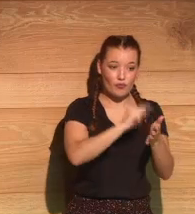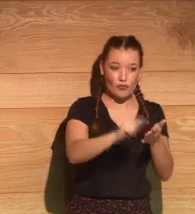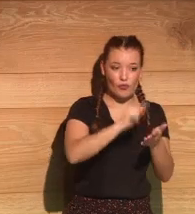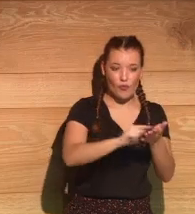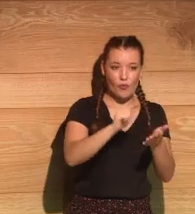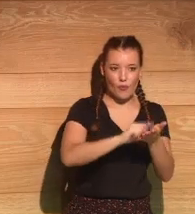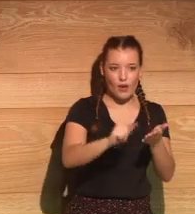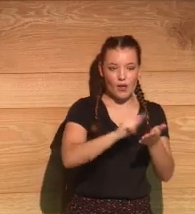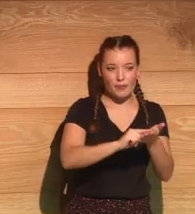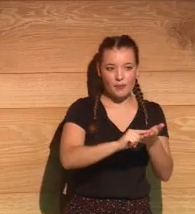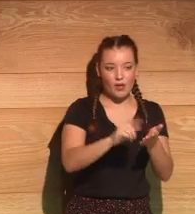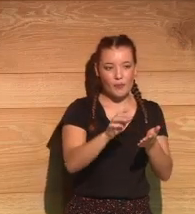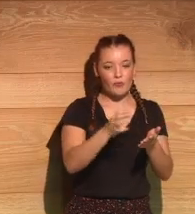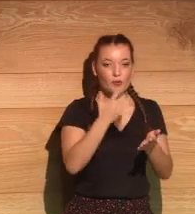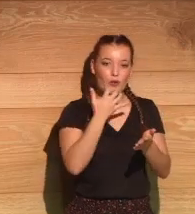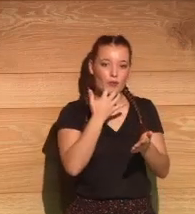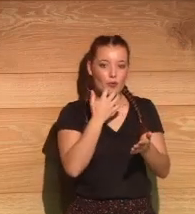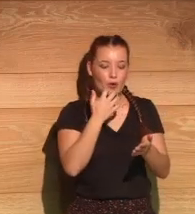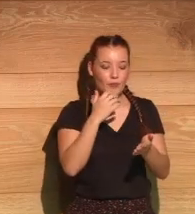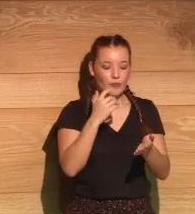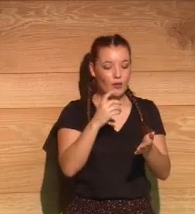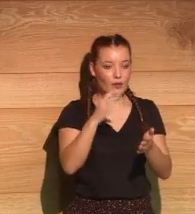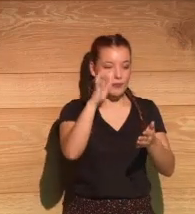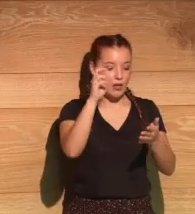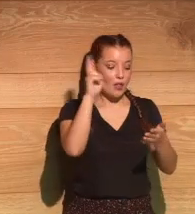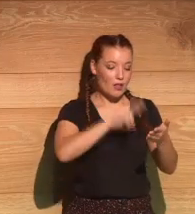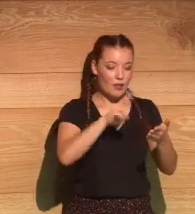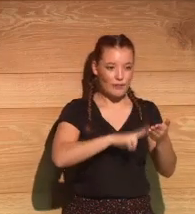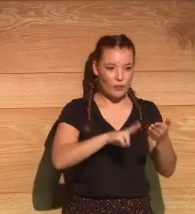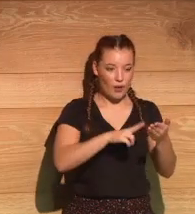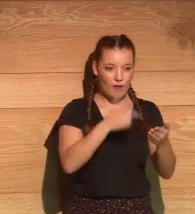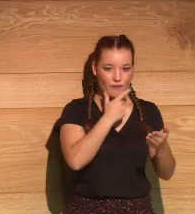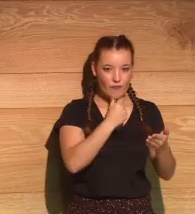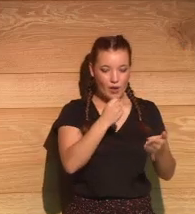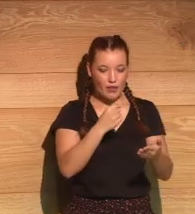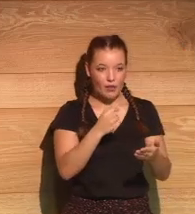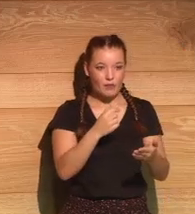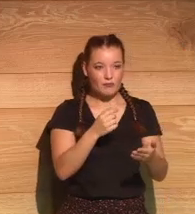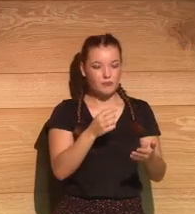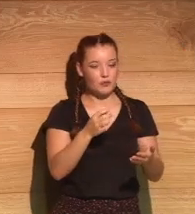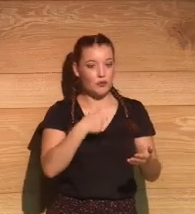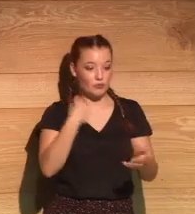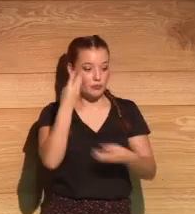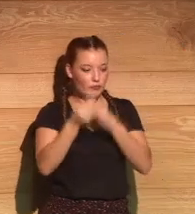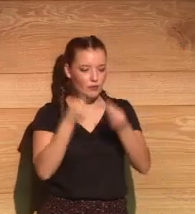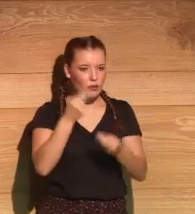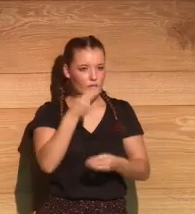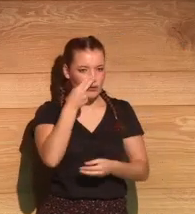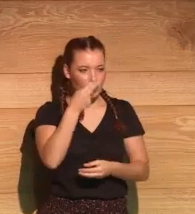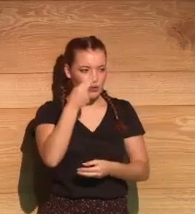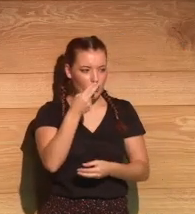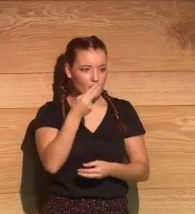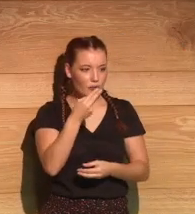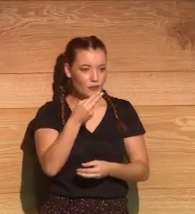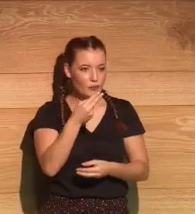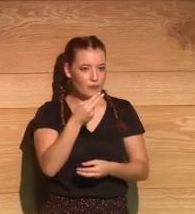supuesto, pues es Lectura fácil de Cristina Morales, etcétera. Entonces esto es un tema que me parece interesante, aunque claro, quizás participe mucho de esta